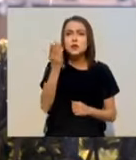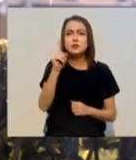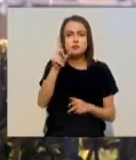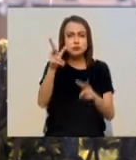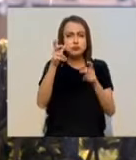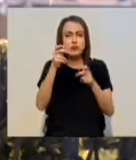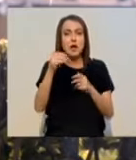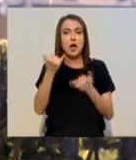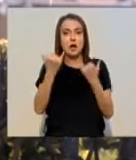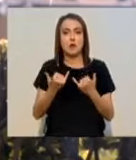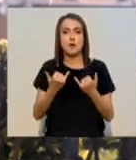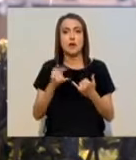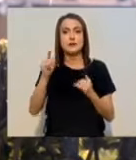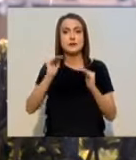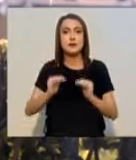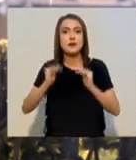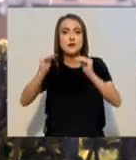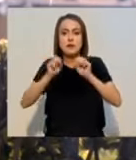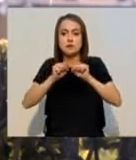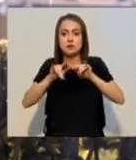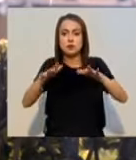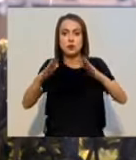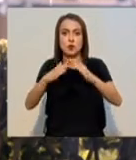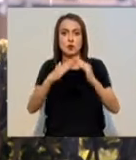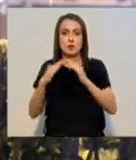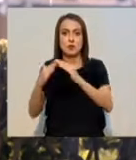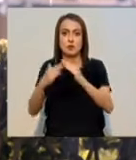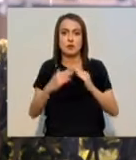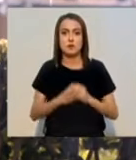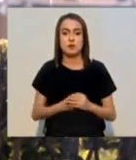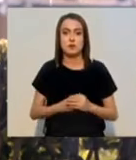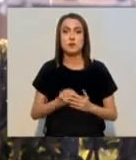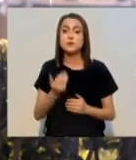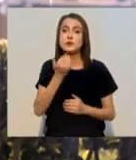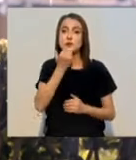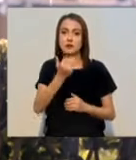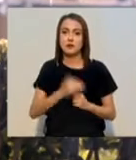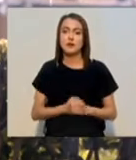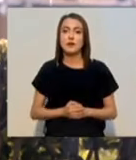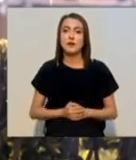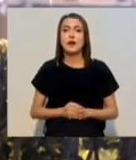perciben ustedes que está ese nivel de transmisión comunitaria? Muchísimas gracias, don Edgar. Sí, bueno,